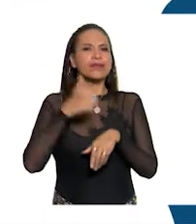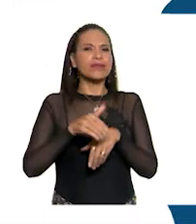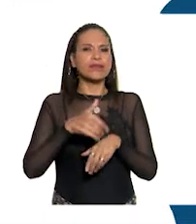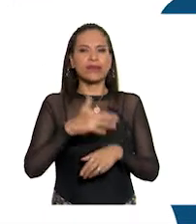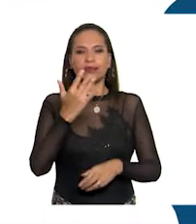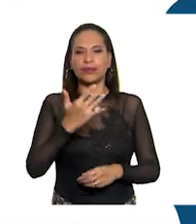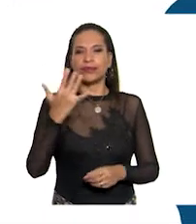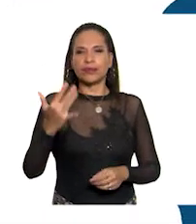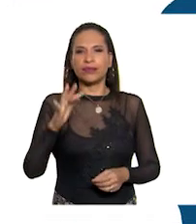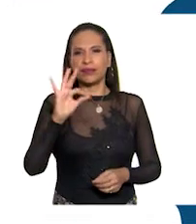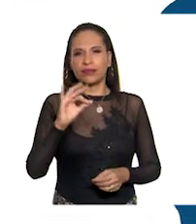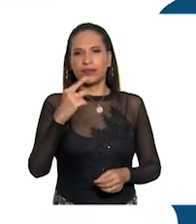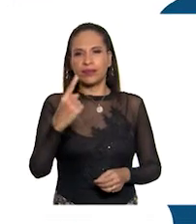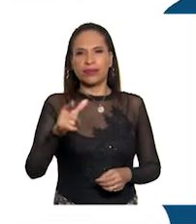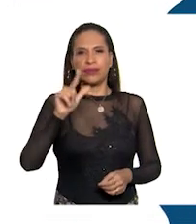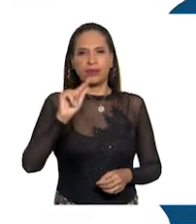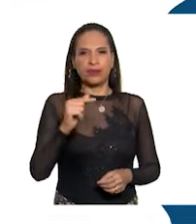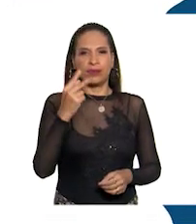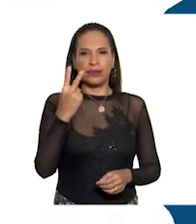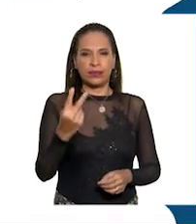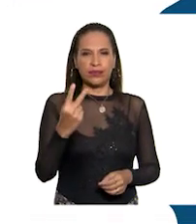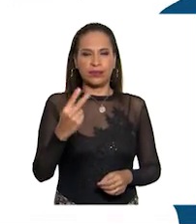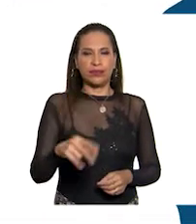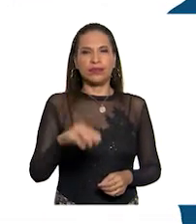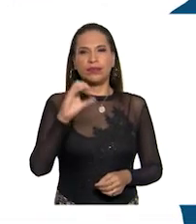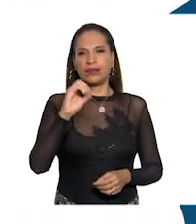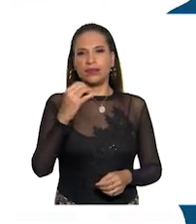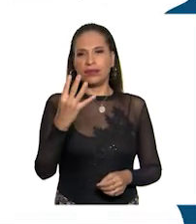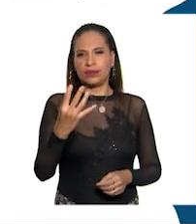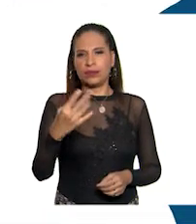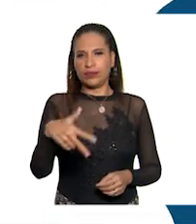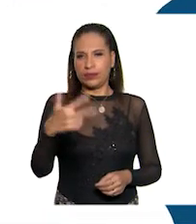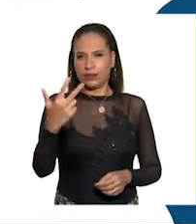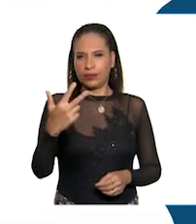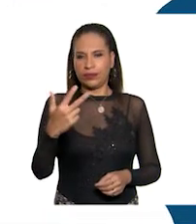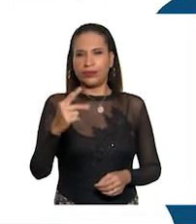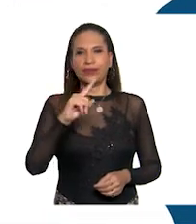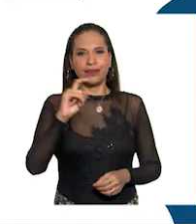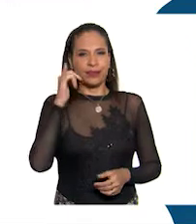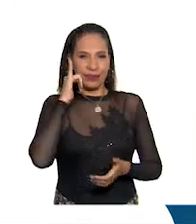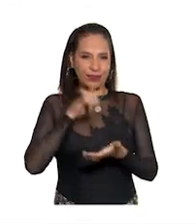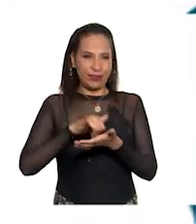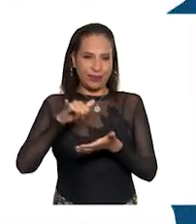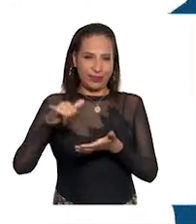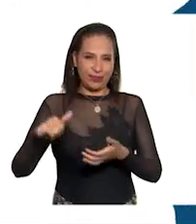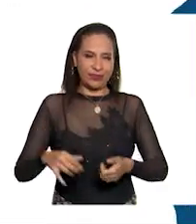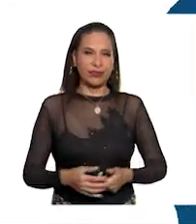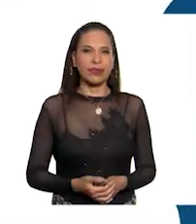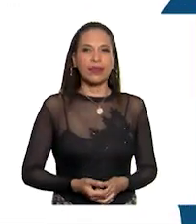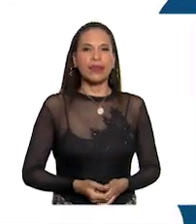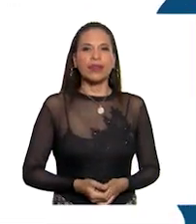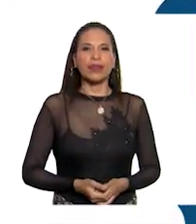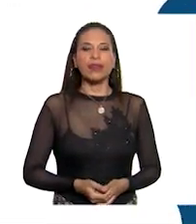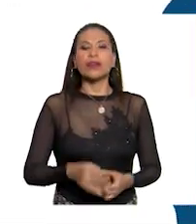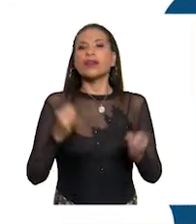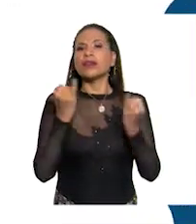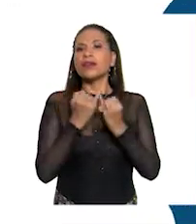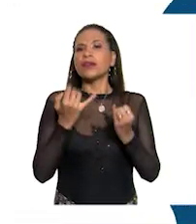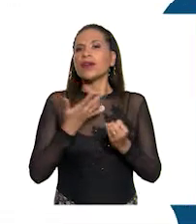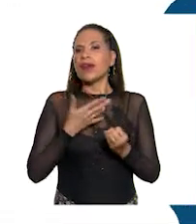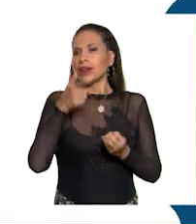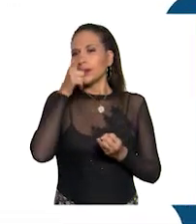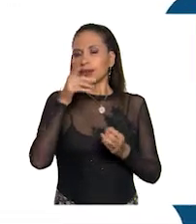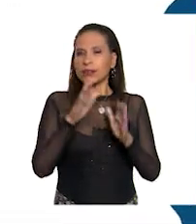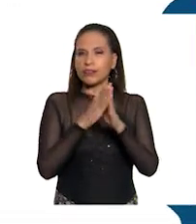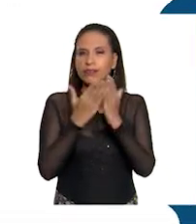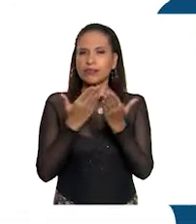teléfono 55 41 72 04 13 con 100 líneas. También puedes encontrar